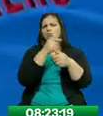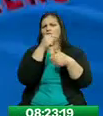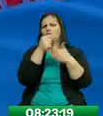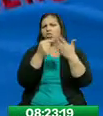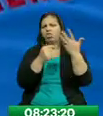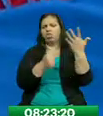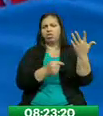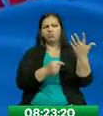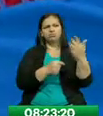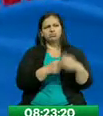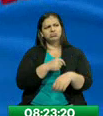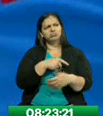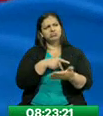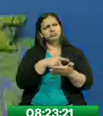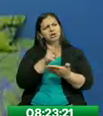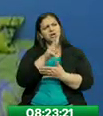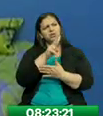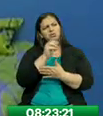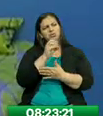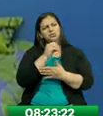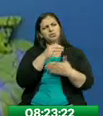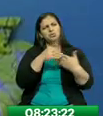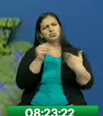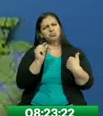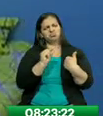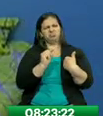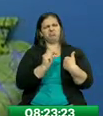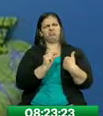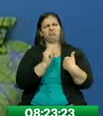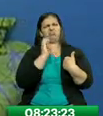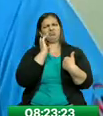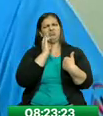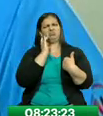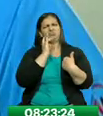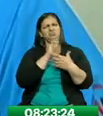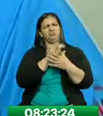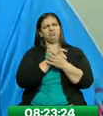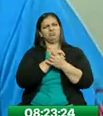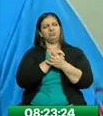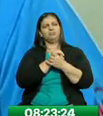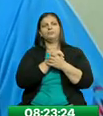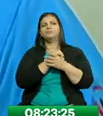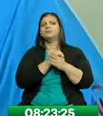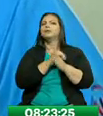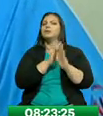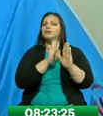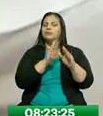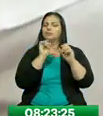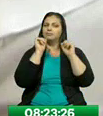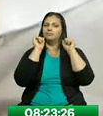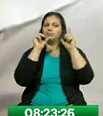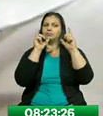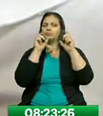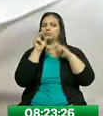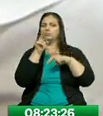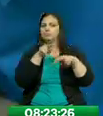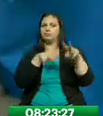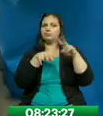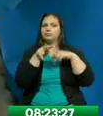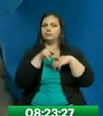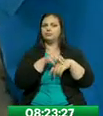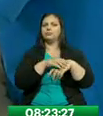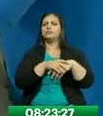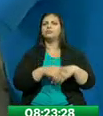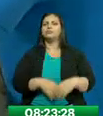que tiene que recibir tratamiento residencial en un centro un médico o una licenciada en enfermería un terapeuta